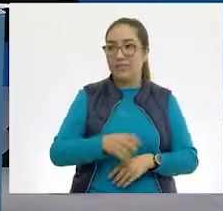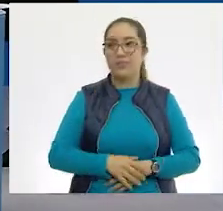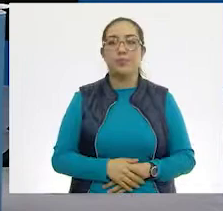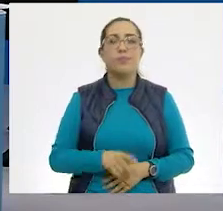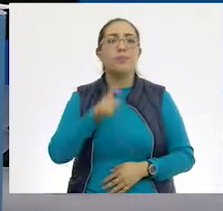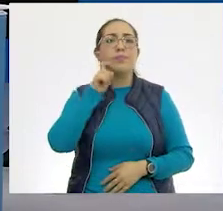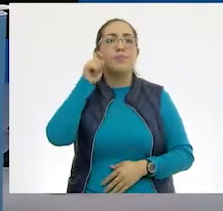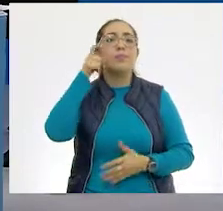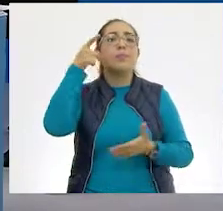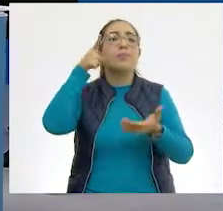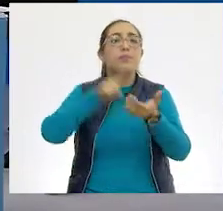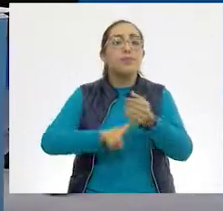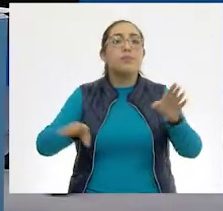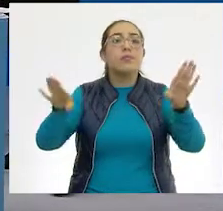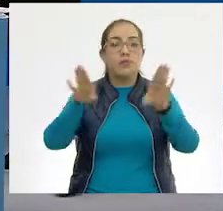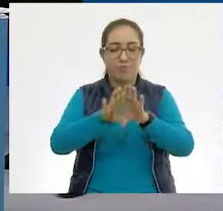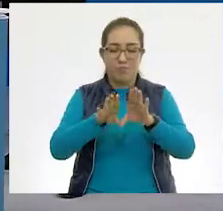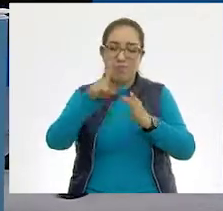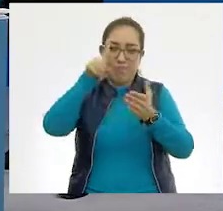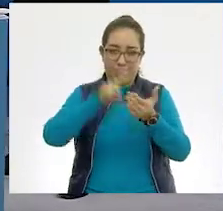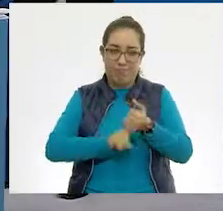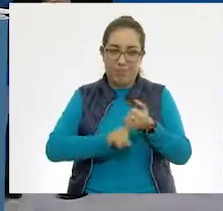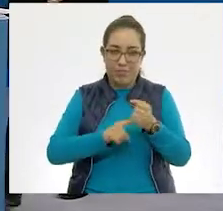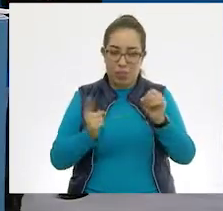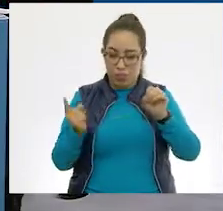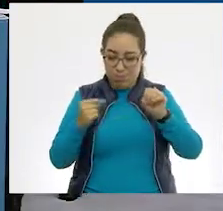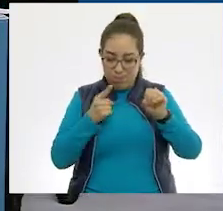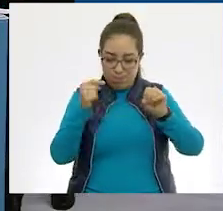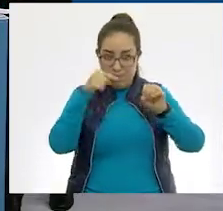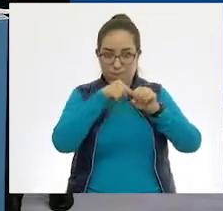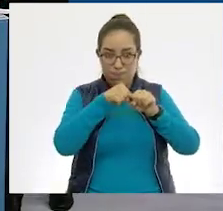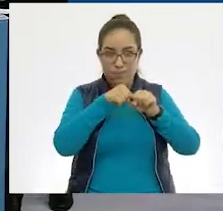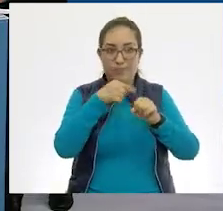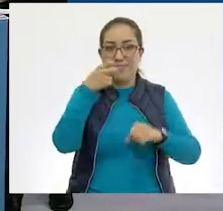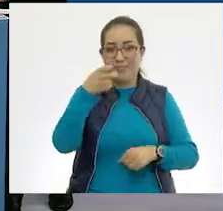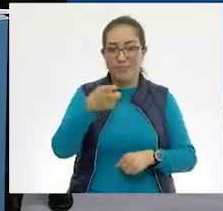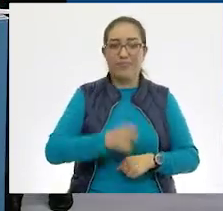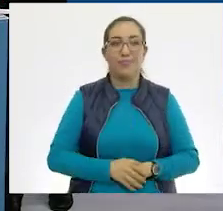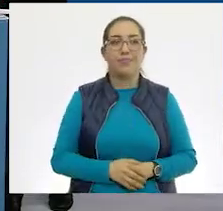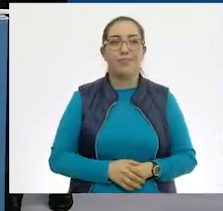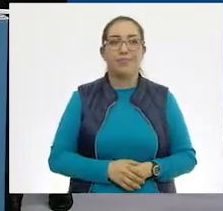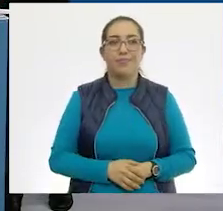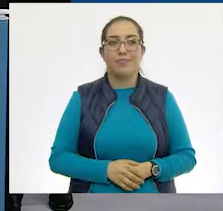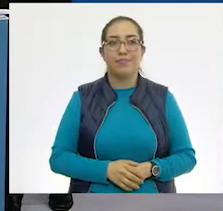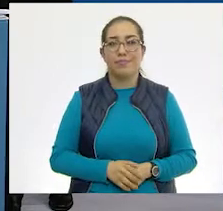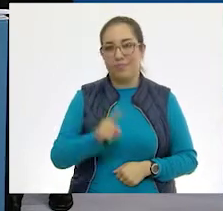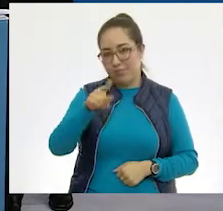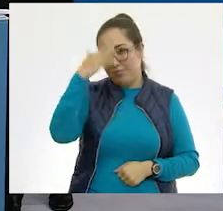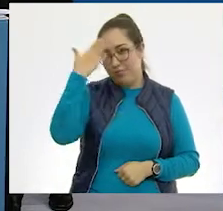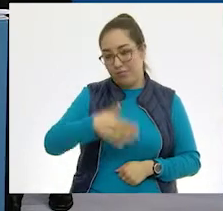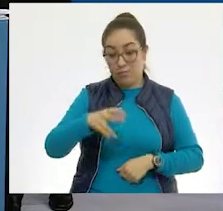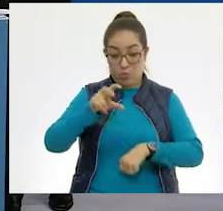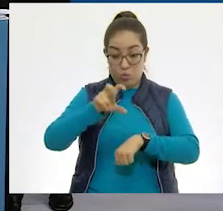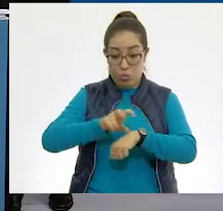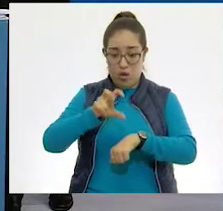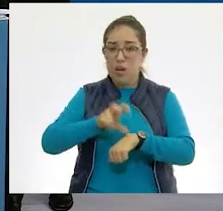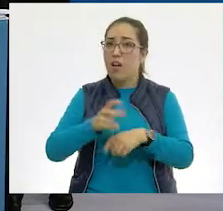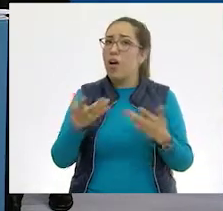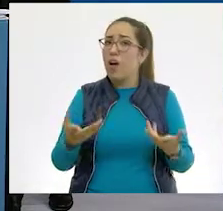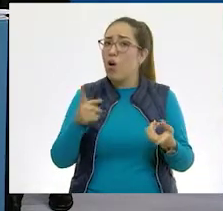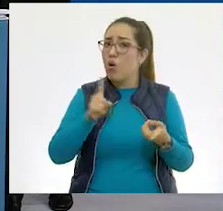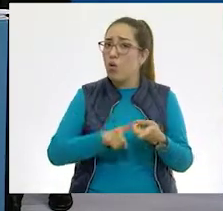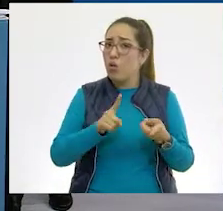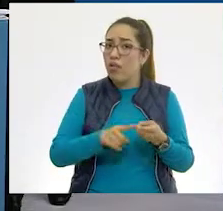Es interna. ¿Sale? Como ya sabemos, depositan sus huevos en